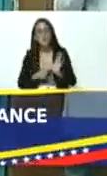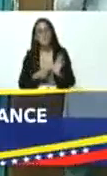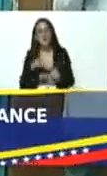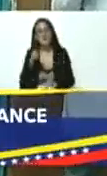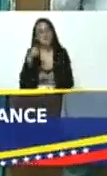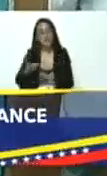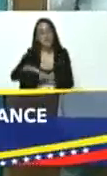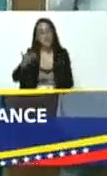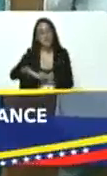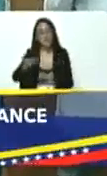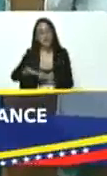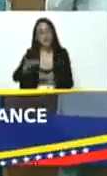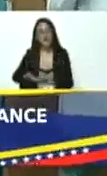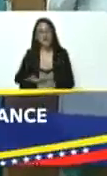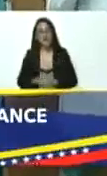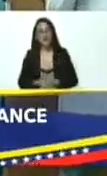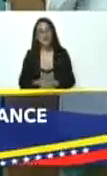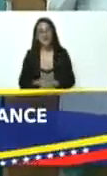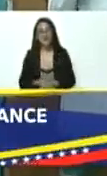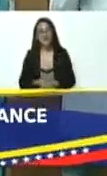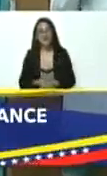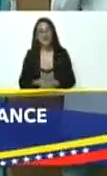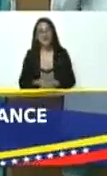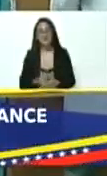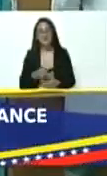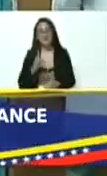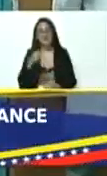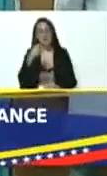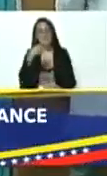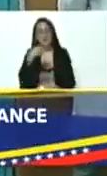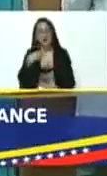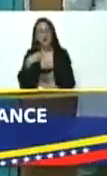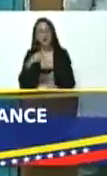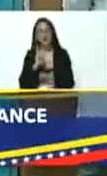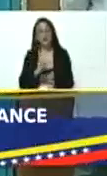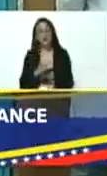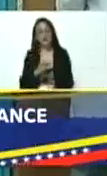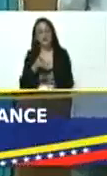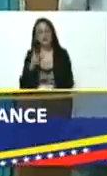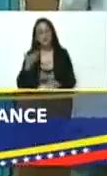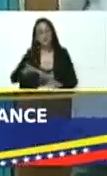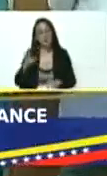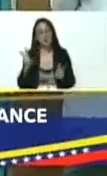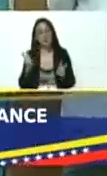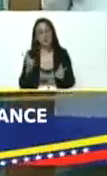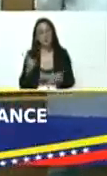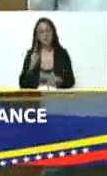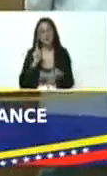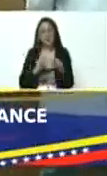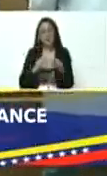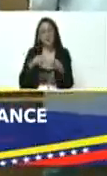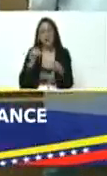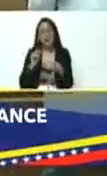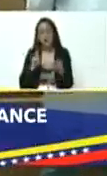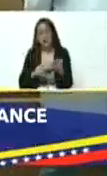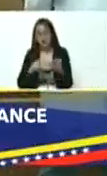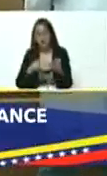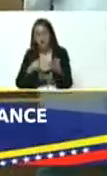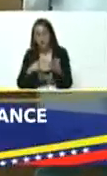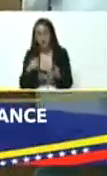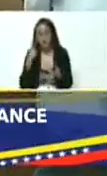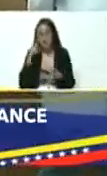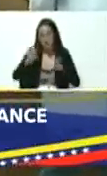importante, ¿no? Tan importante hacerse la placa. Es clave para decir, mira, tienes esto, tienes aquello, no tienes nada, vamos a